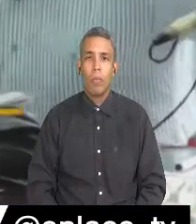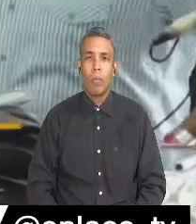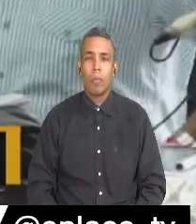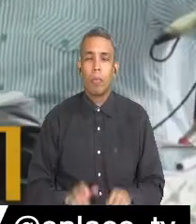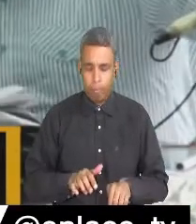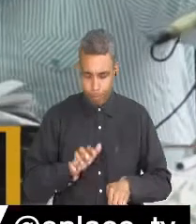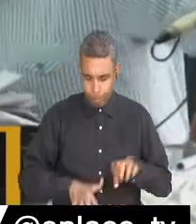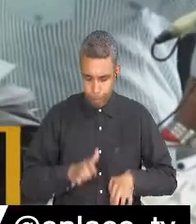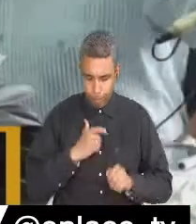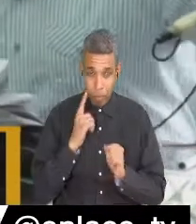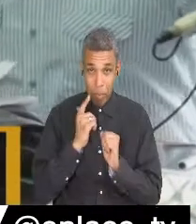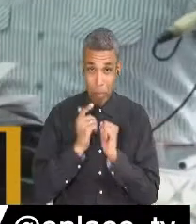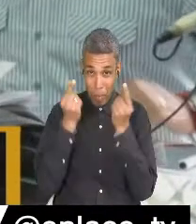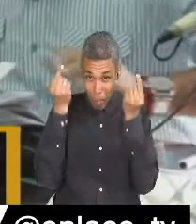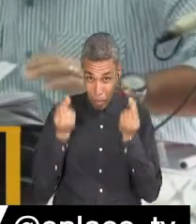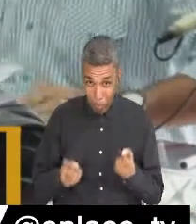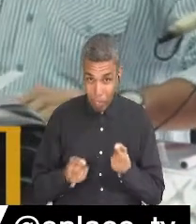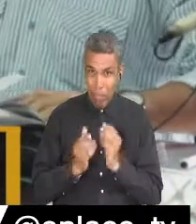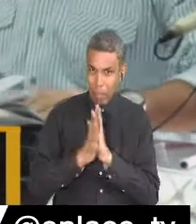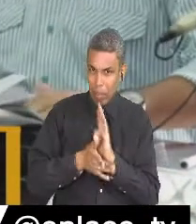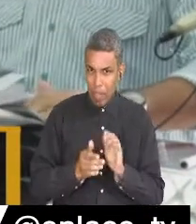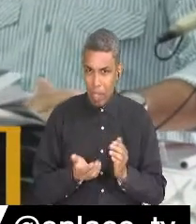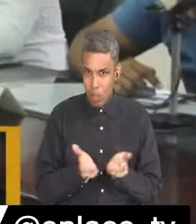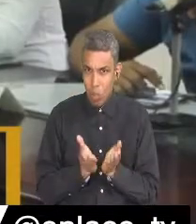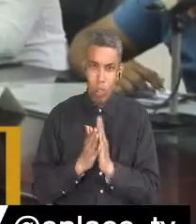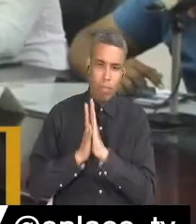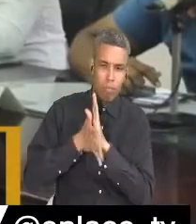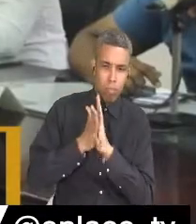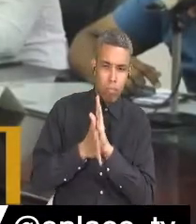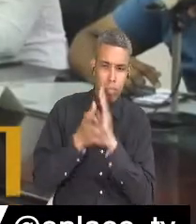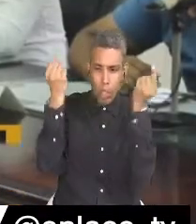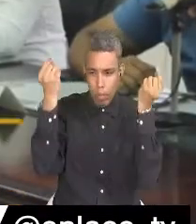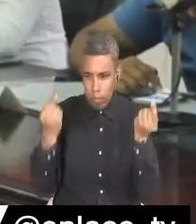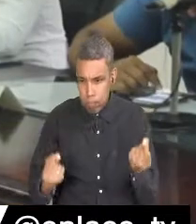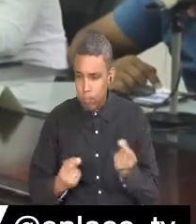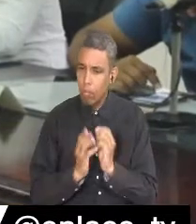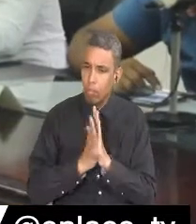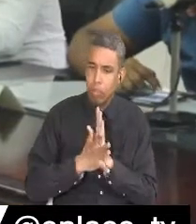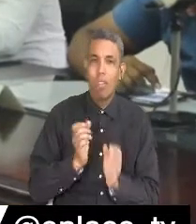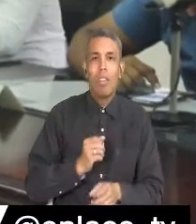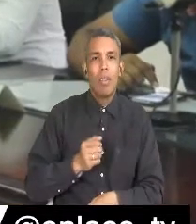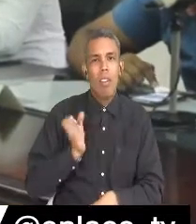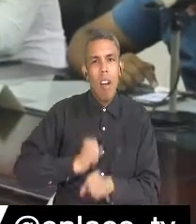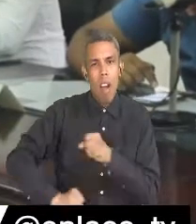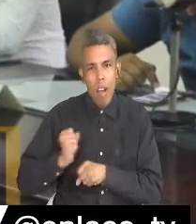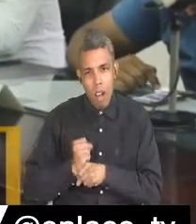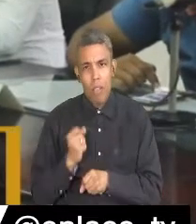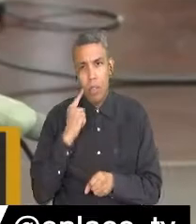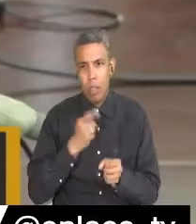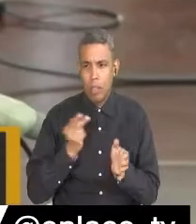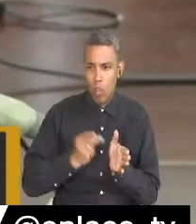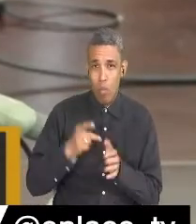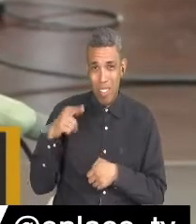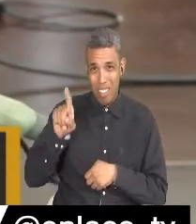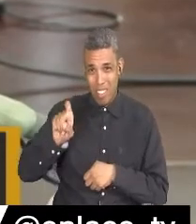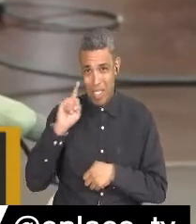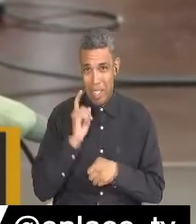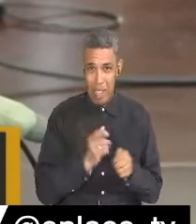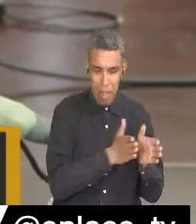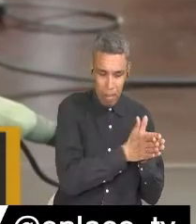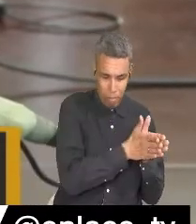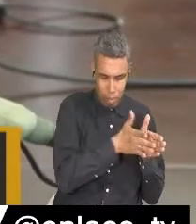Ante el Consejo Municipal de Barranca Bermeja rindió informe el secretario de Educación, Óscar Jaramillo, y con cifras el funcionario explicó que la población escolar